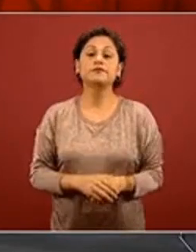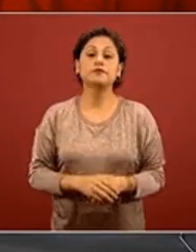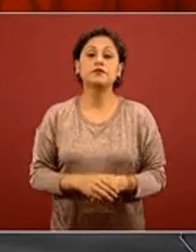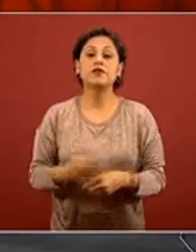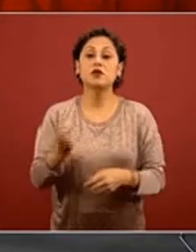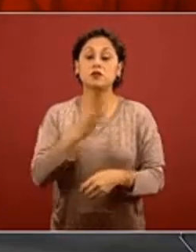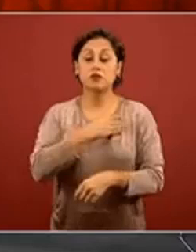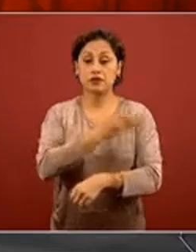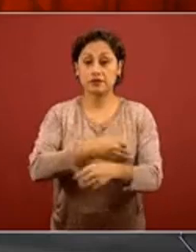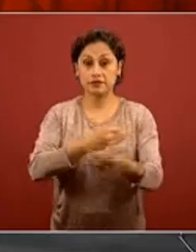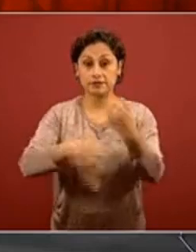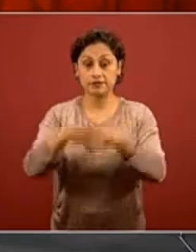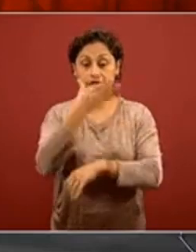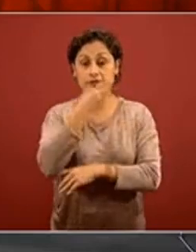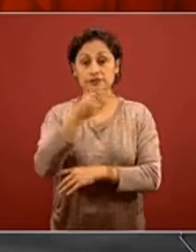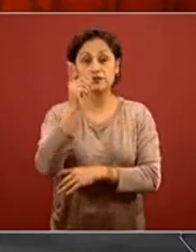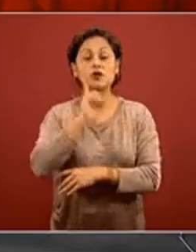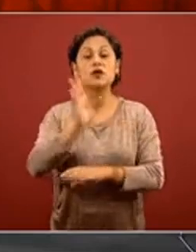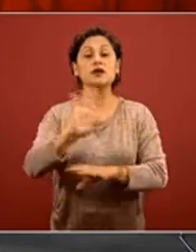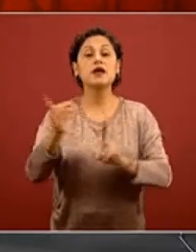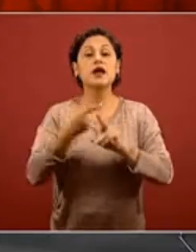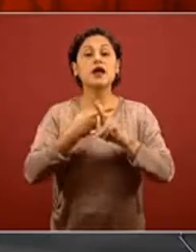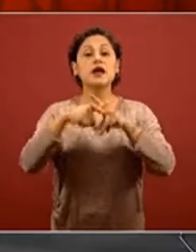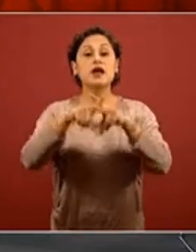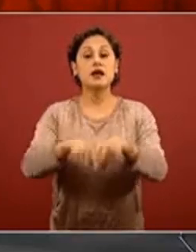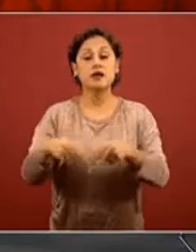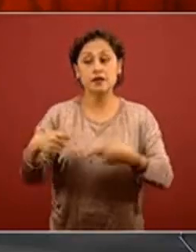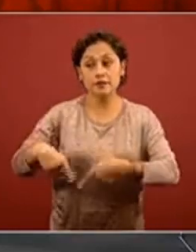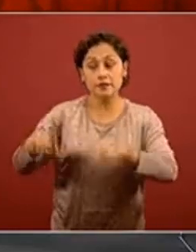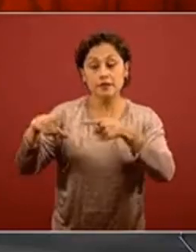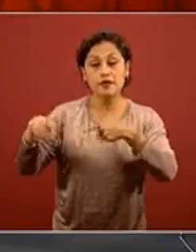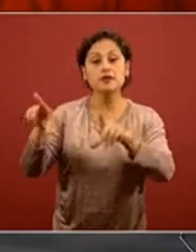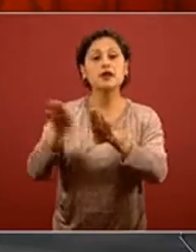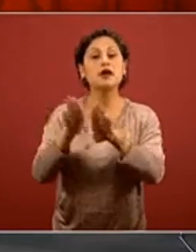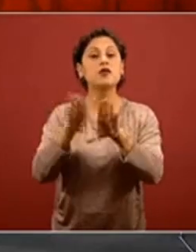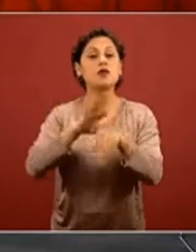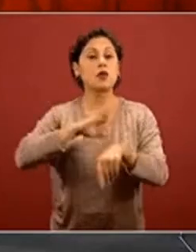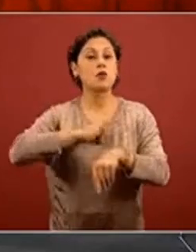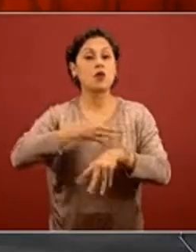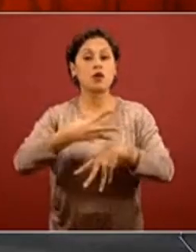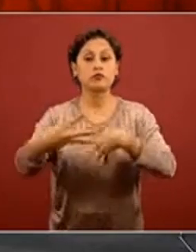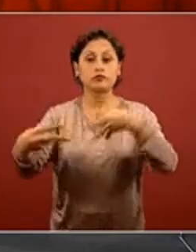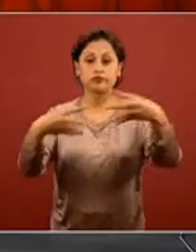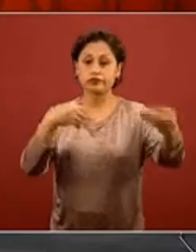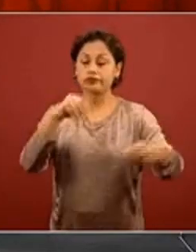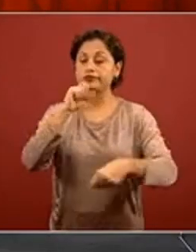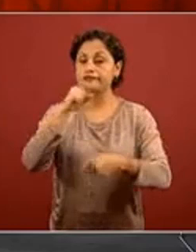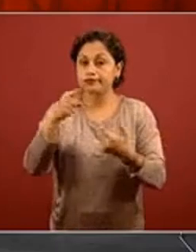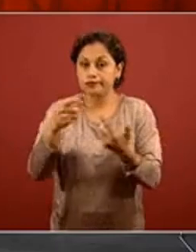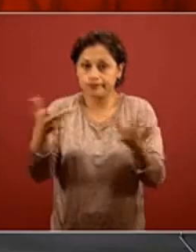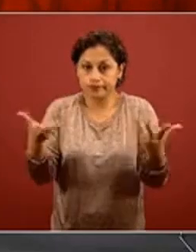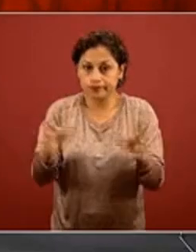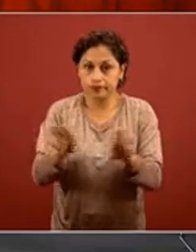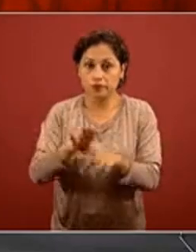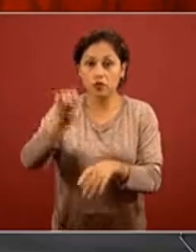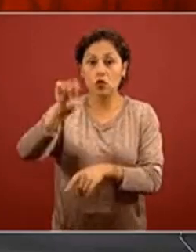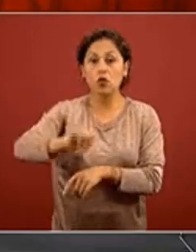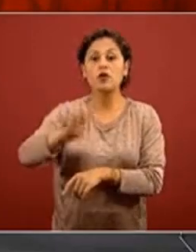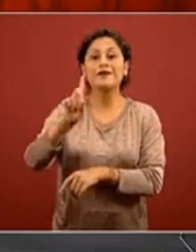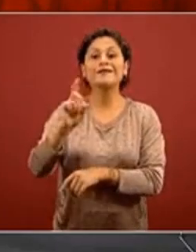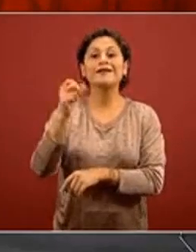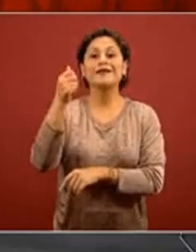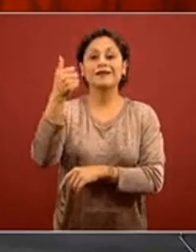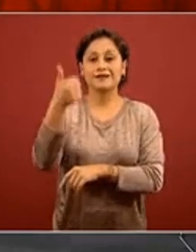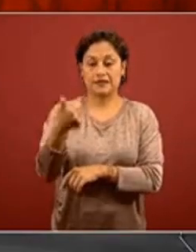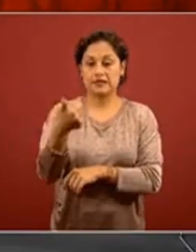la presentación de nuestro panorama epidemiológico y cómo vamos en el tema de las acciones. Estamos en el día 36 de la